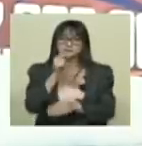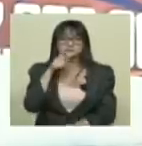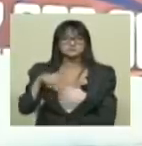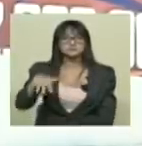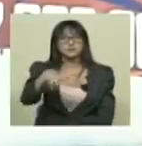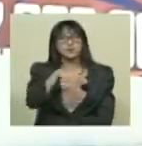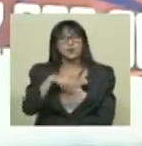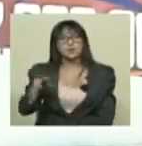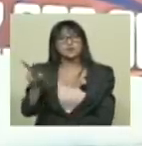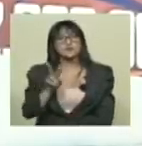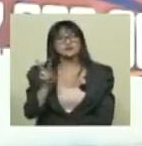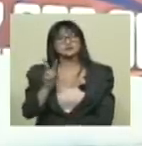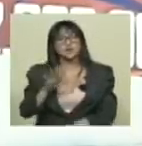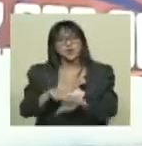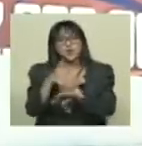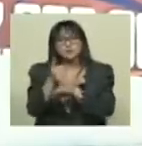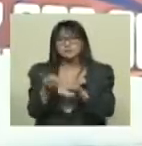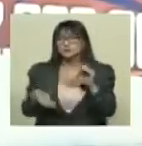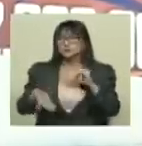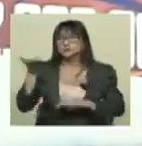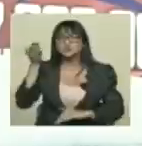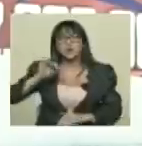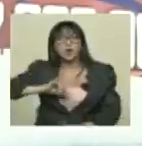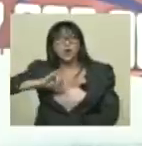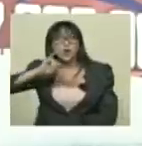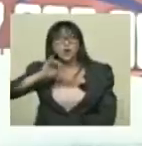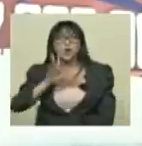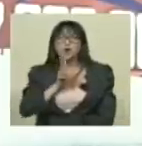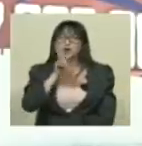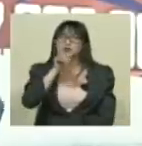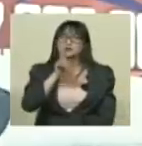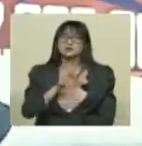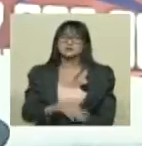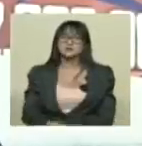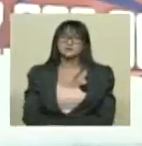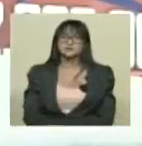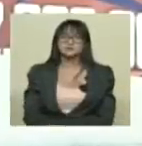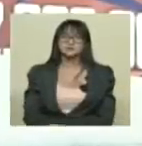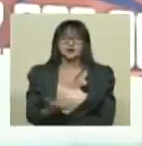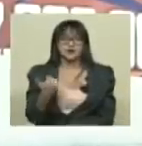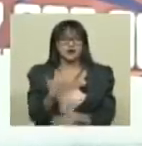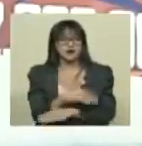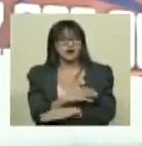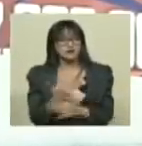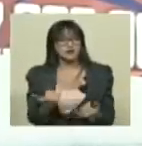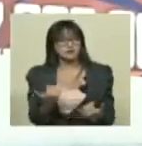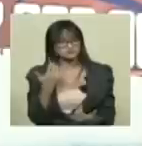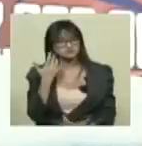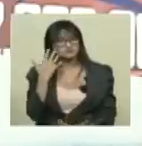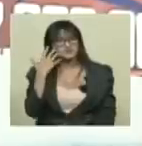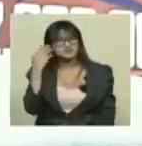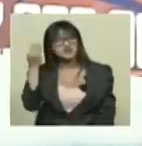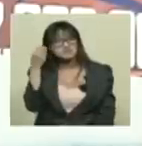pueblo de Venezuela ante la especulación, la inflación criminal que tenemos en las calles. ¿Qué les parece a